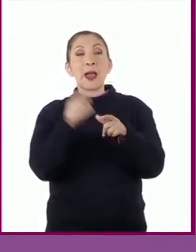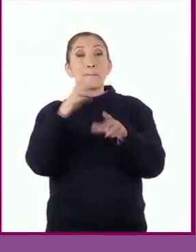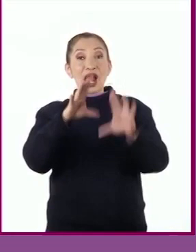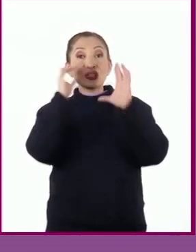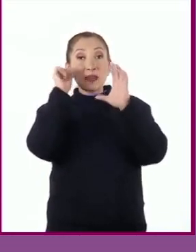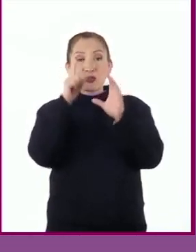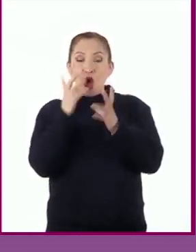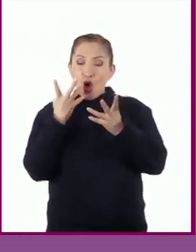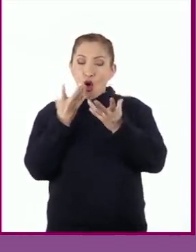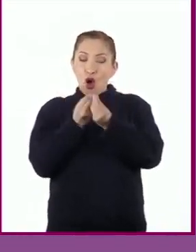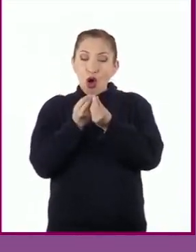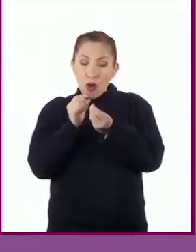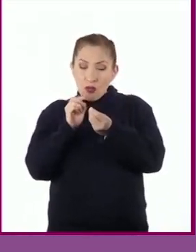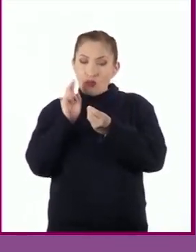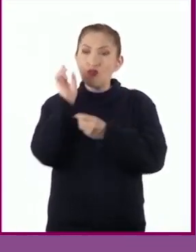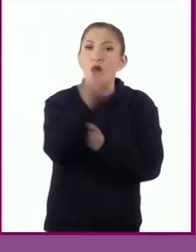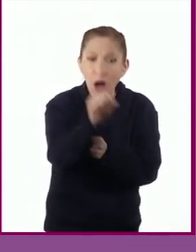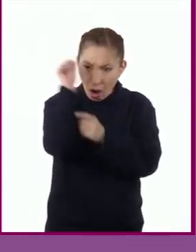que llevaban.